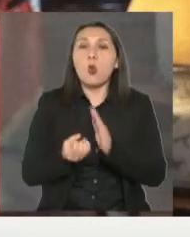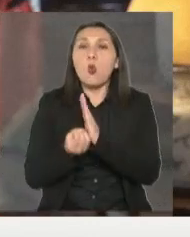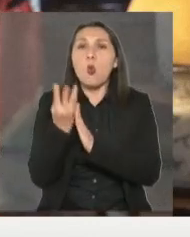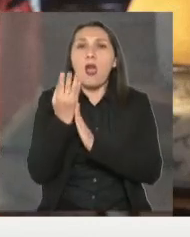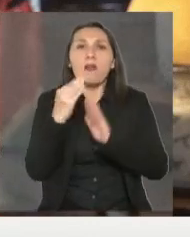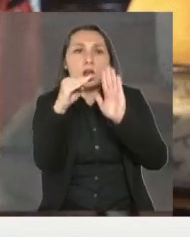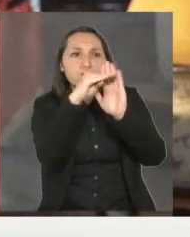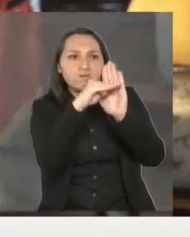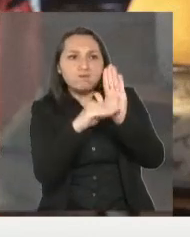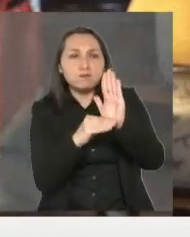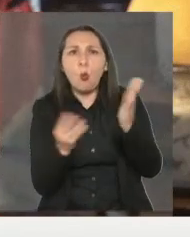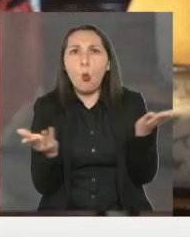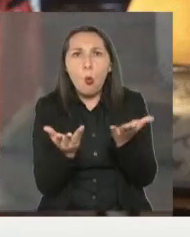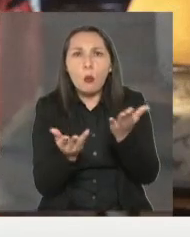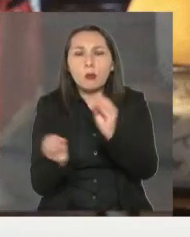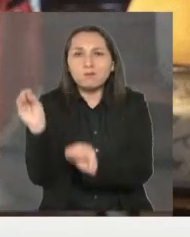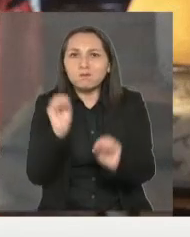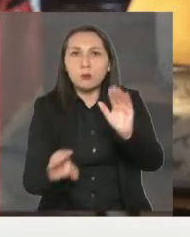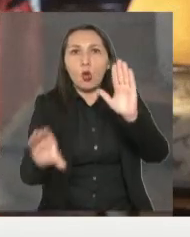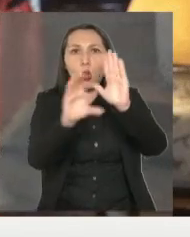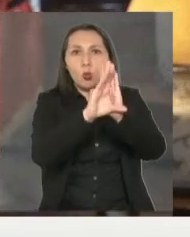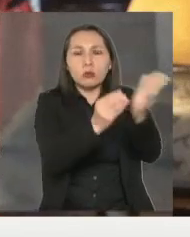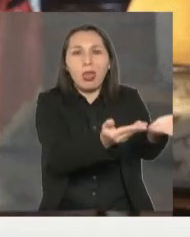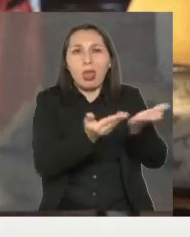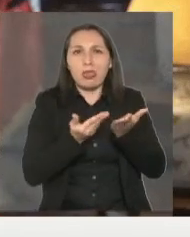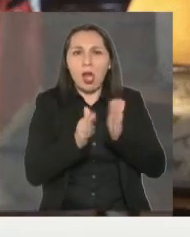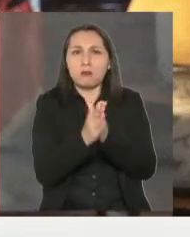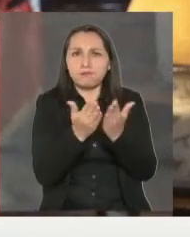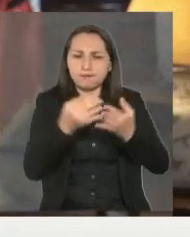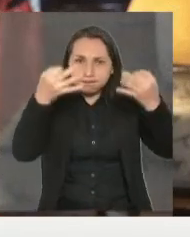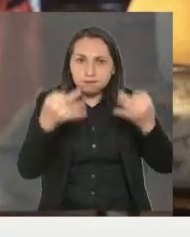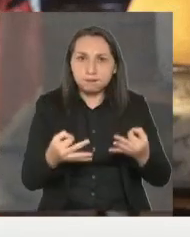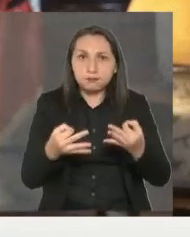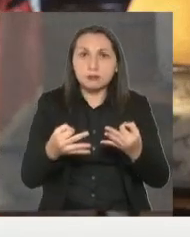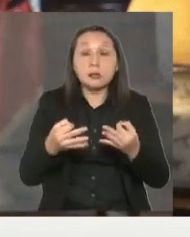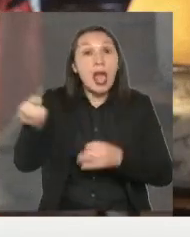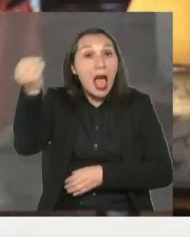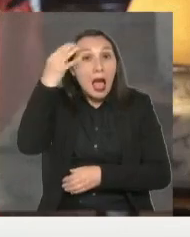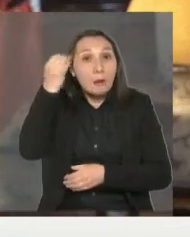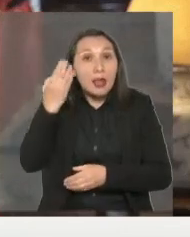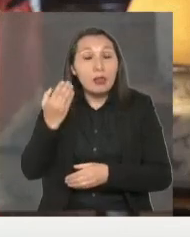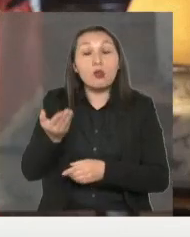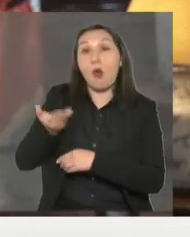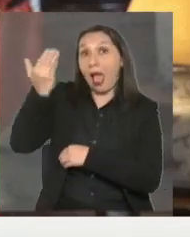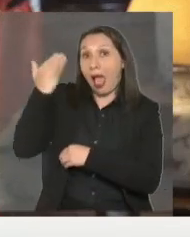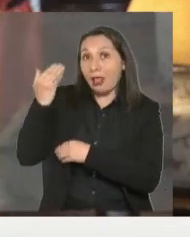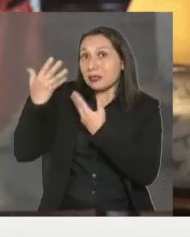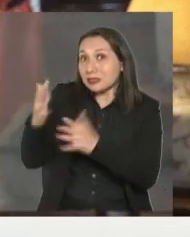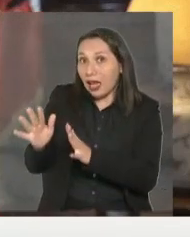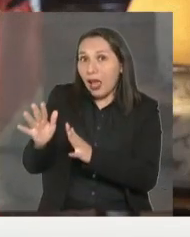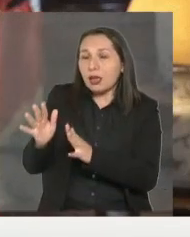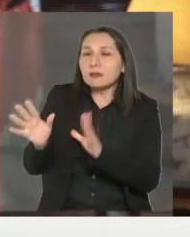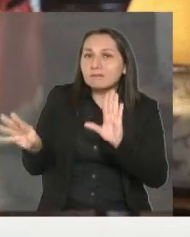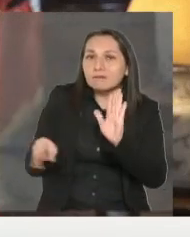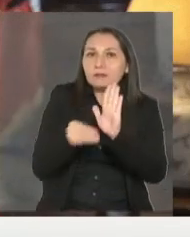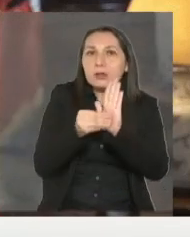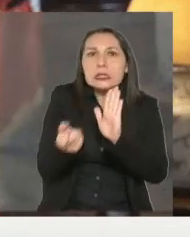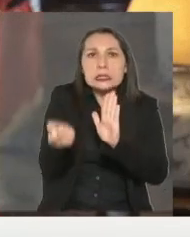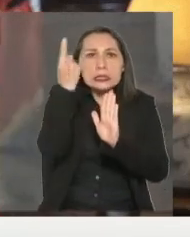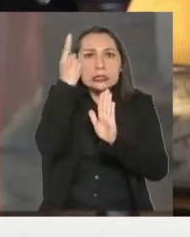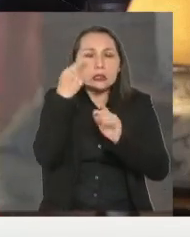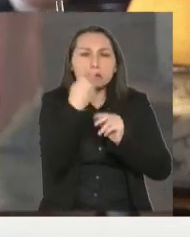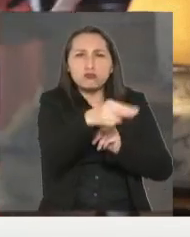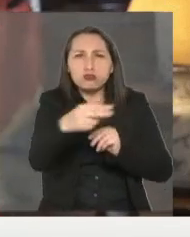nuevo itinerario constituyente que nos entregue un texto que recogiendo los aprendizajes del proceso logre interpretar